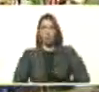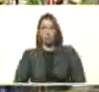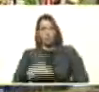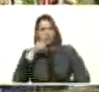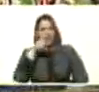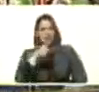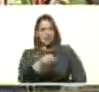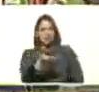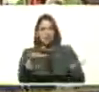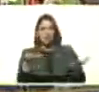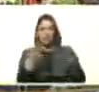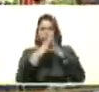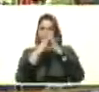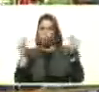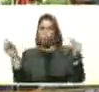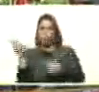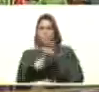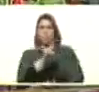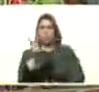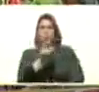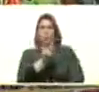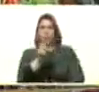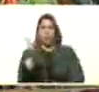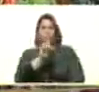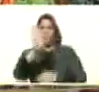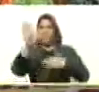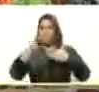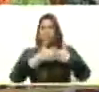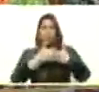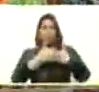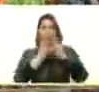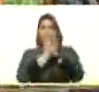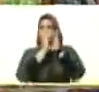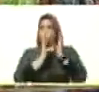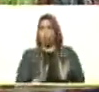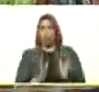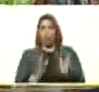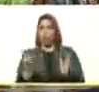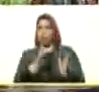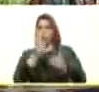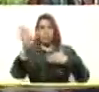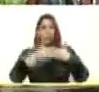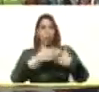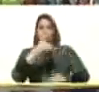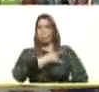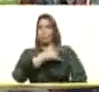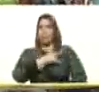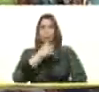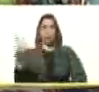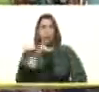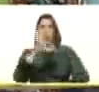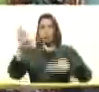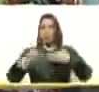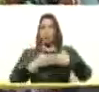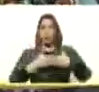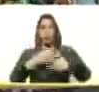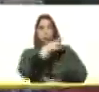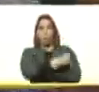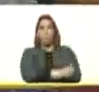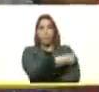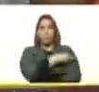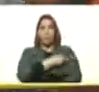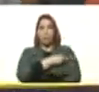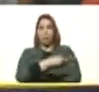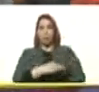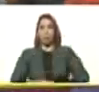todo, en Venezuela no se cerró una escuela, no se cerró una universidad, no se cerró un hospital.